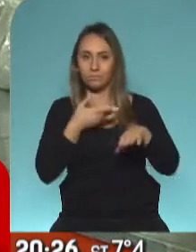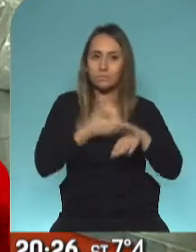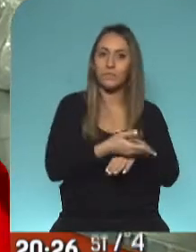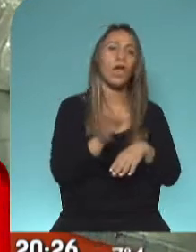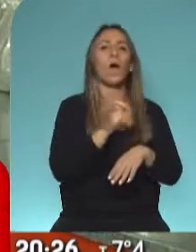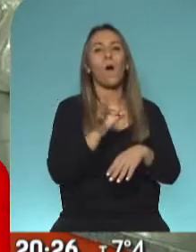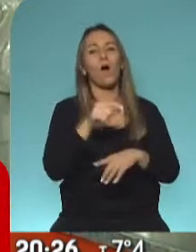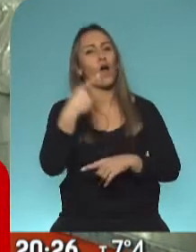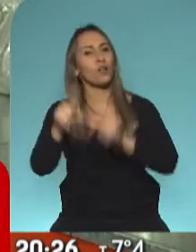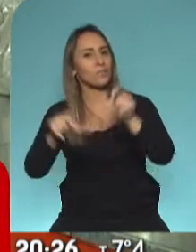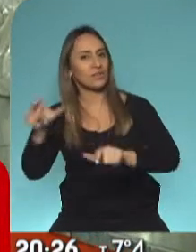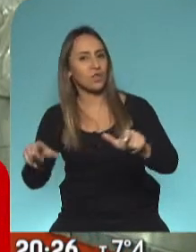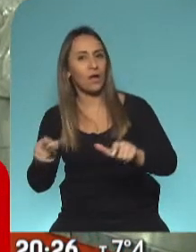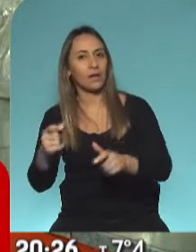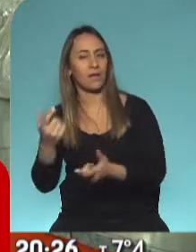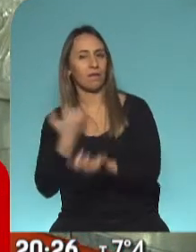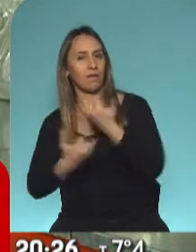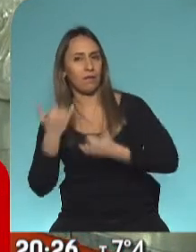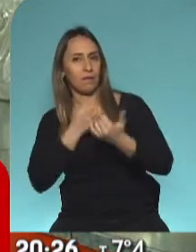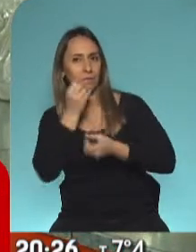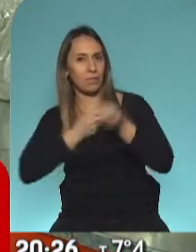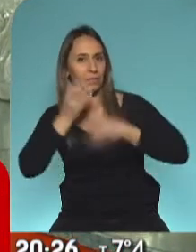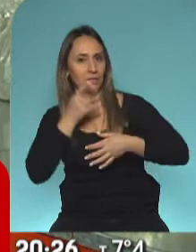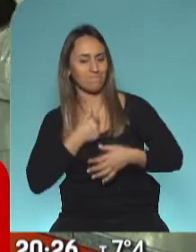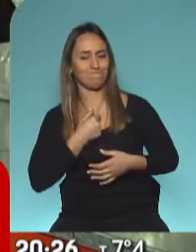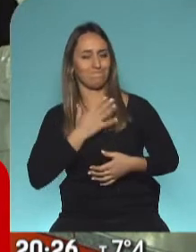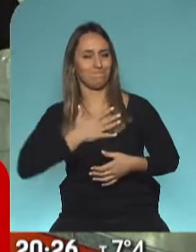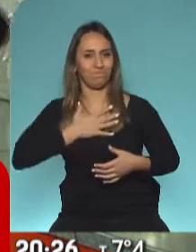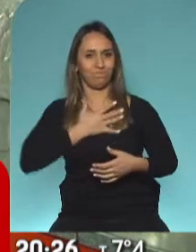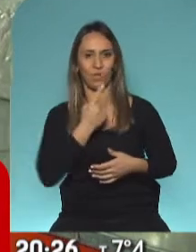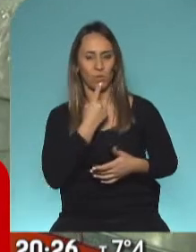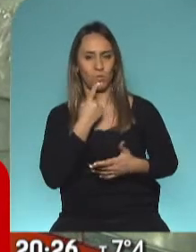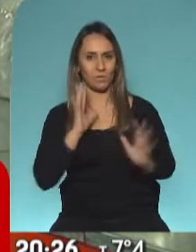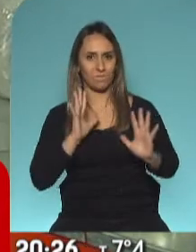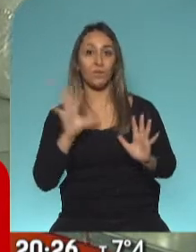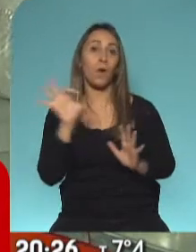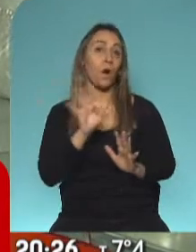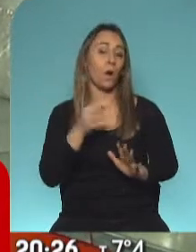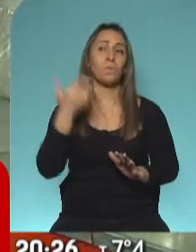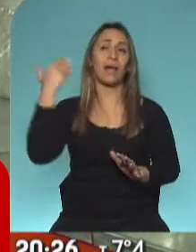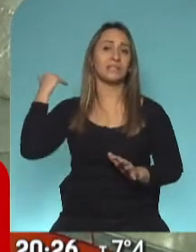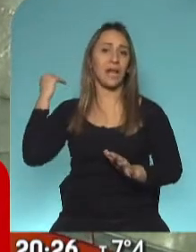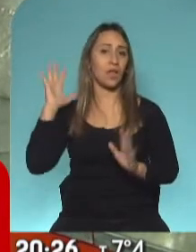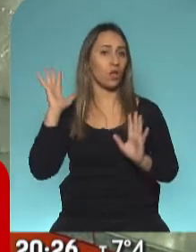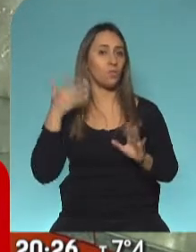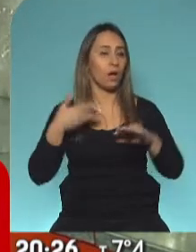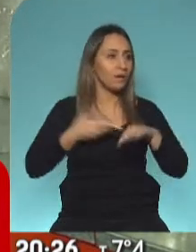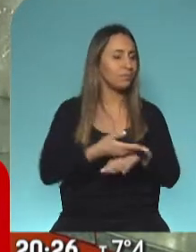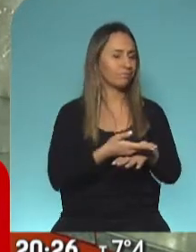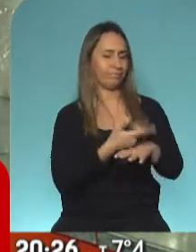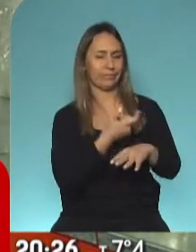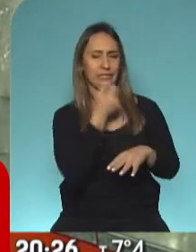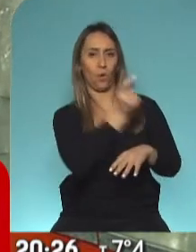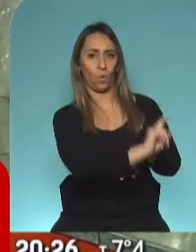referencia que no los convence o que en algún momento del pasado tuvieron una experiencia no favorable también